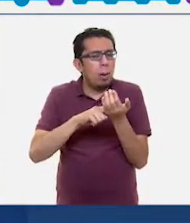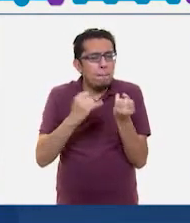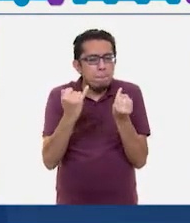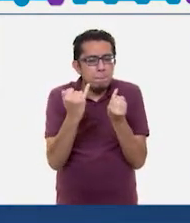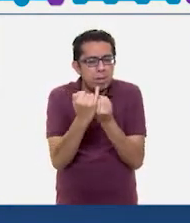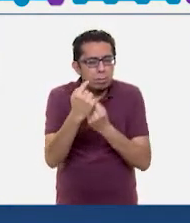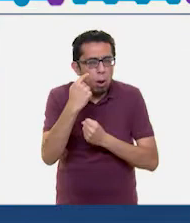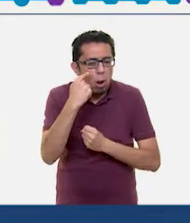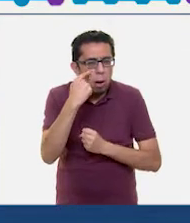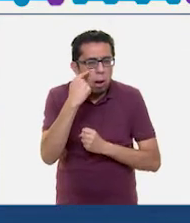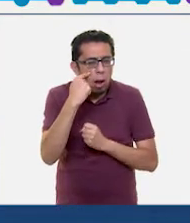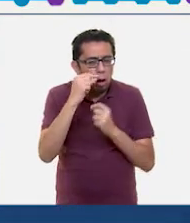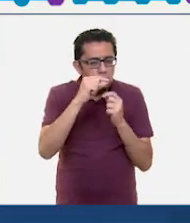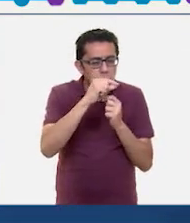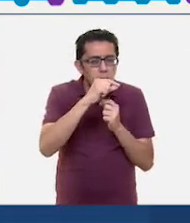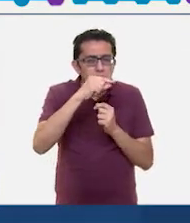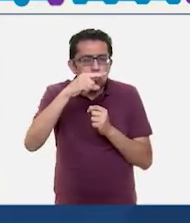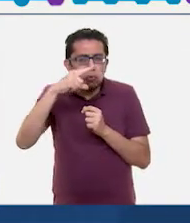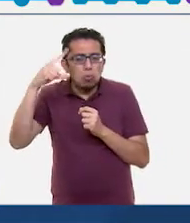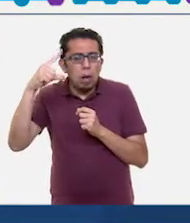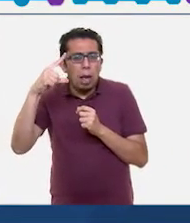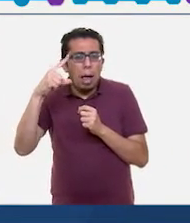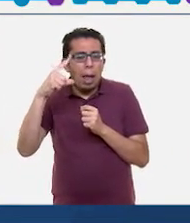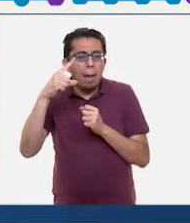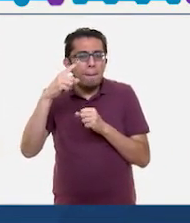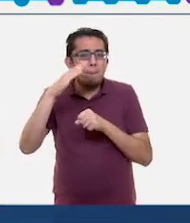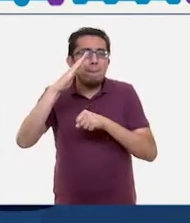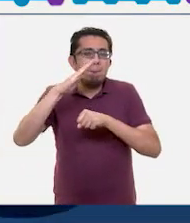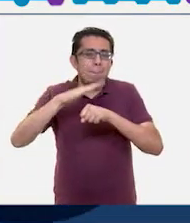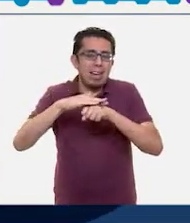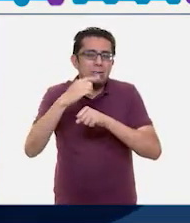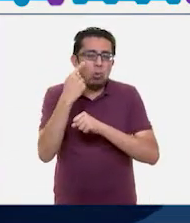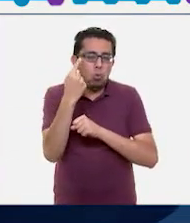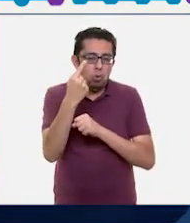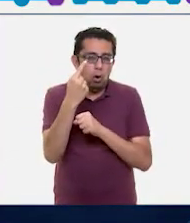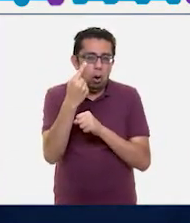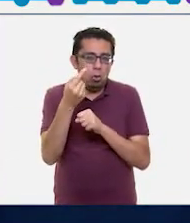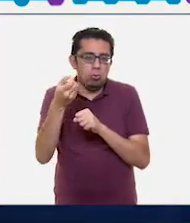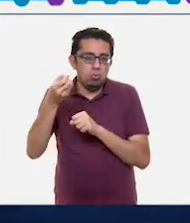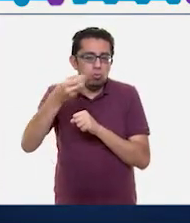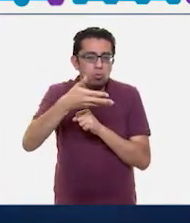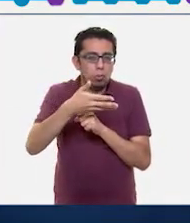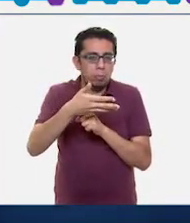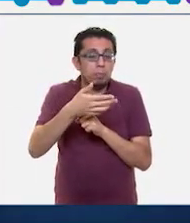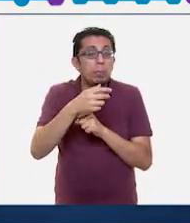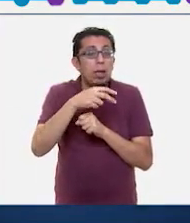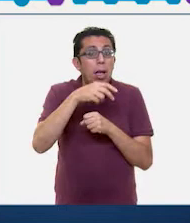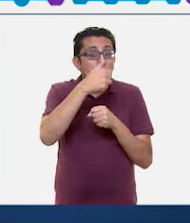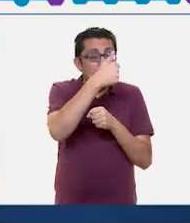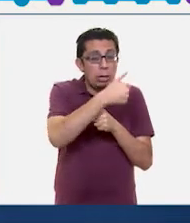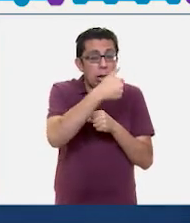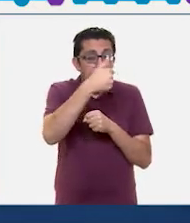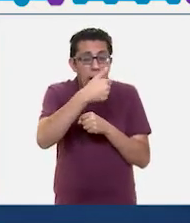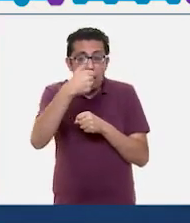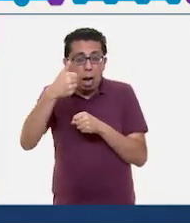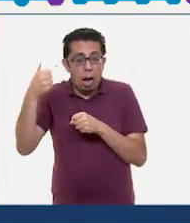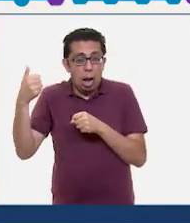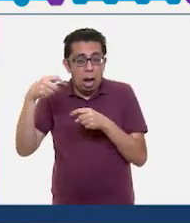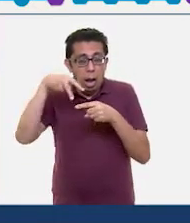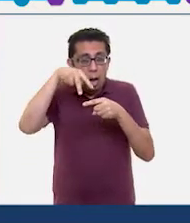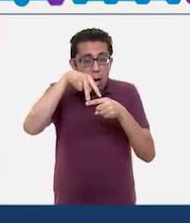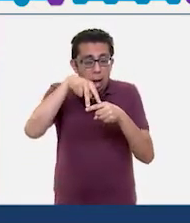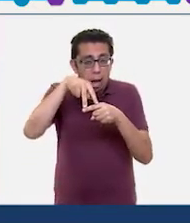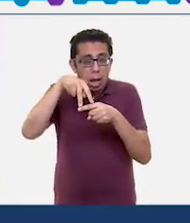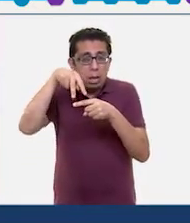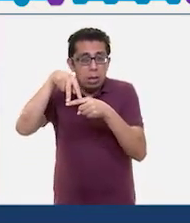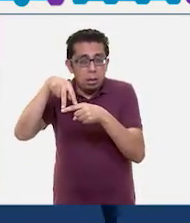números aumentaban una unidad a partir del 2, de modo que en cada figura consecutiva se incrementa